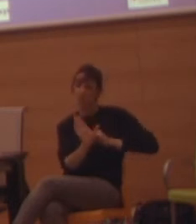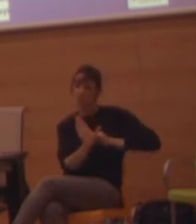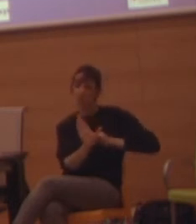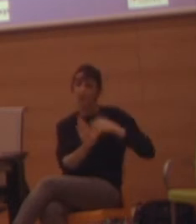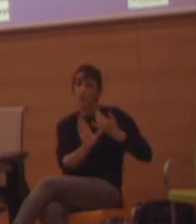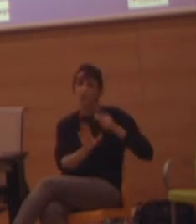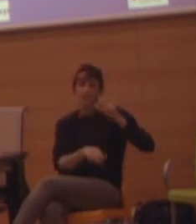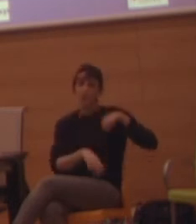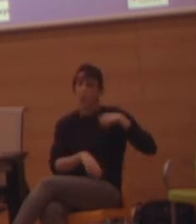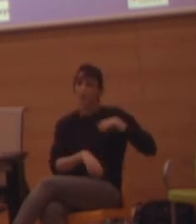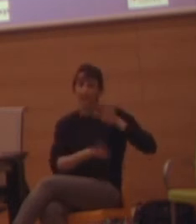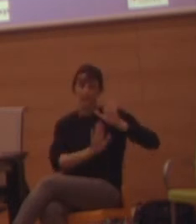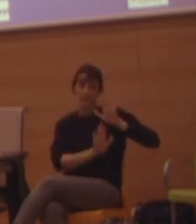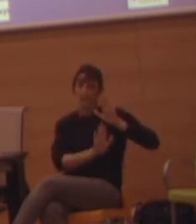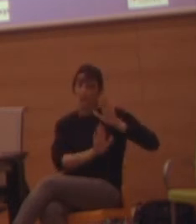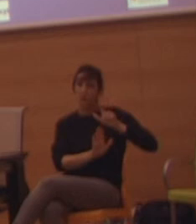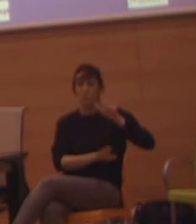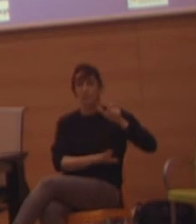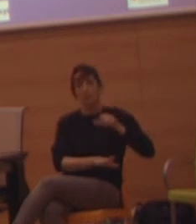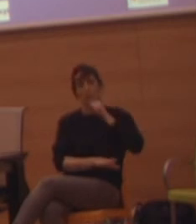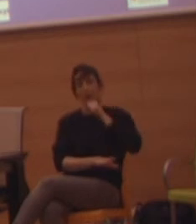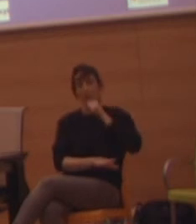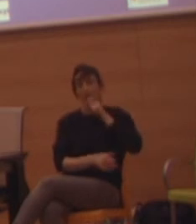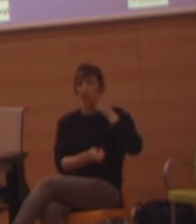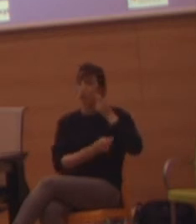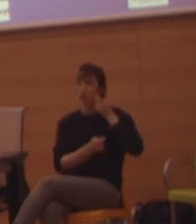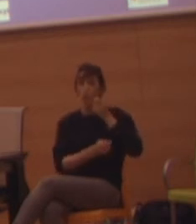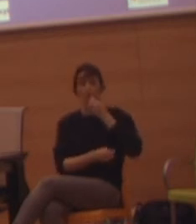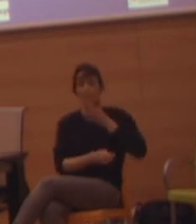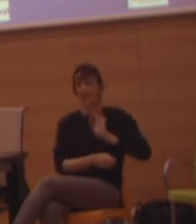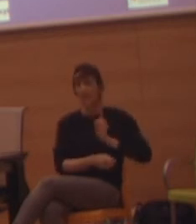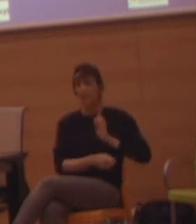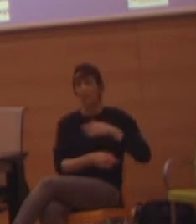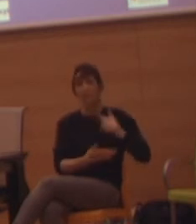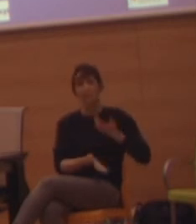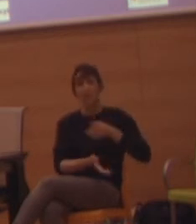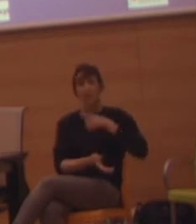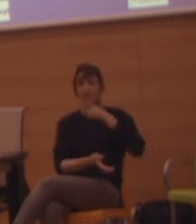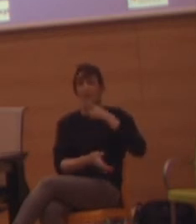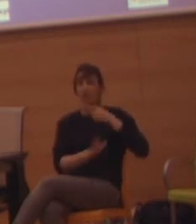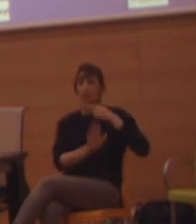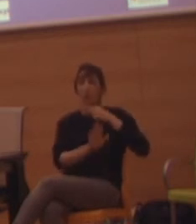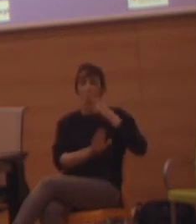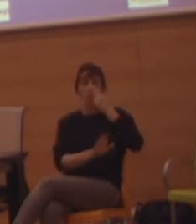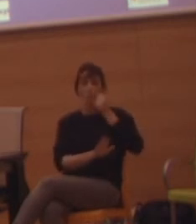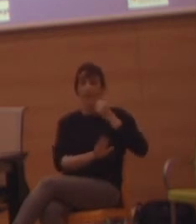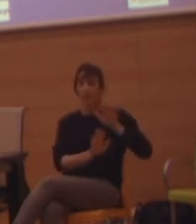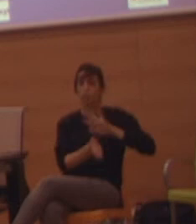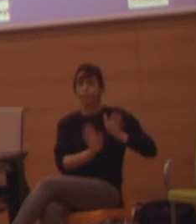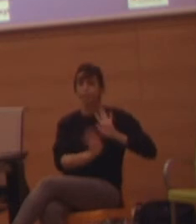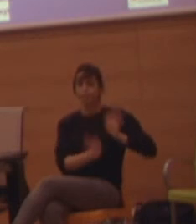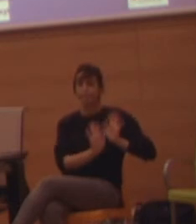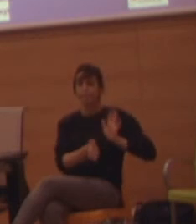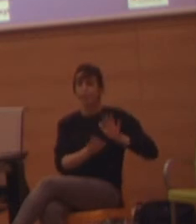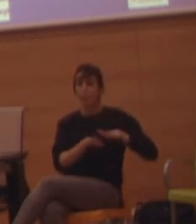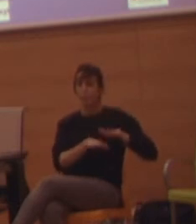pacientes hospitalizados, pacientes mayores que no controlan bien y mueven mucho el pie y al final terminan por fugar, pero las veces que se